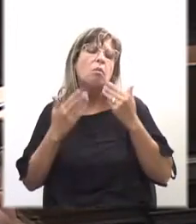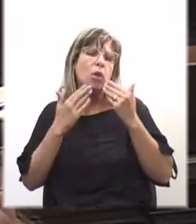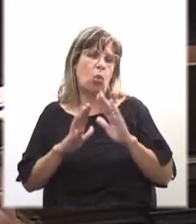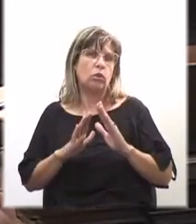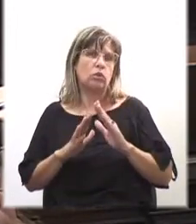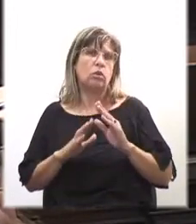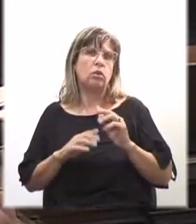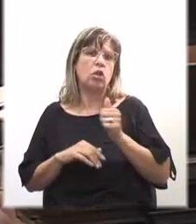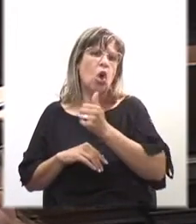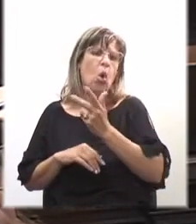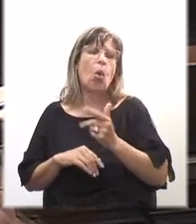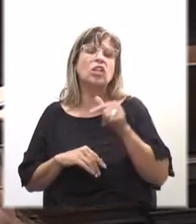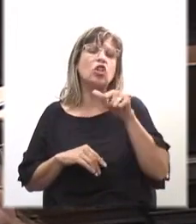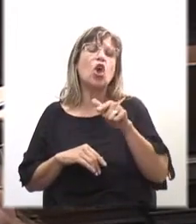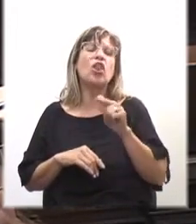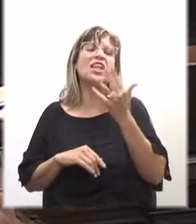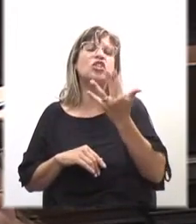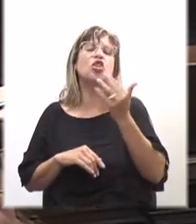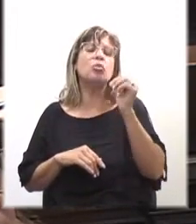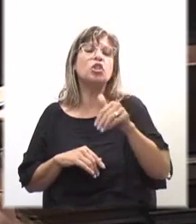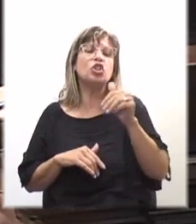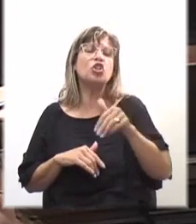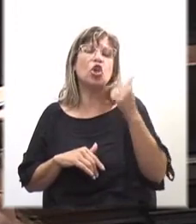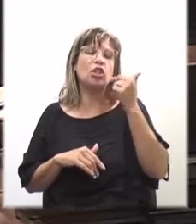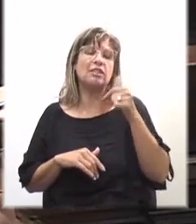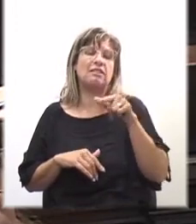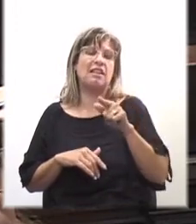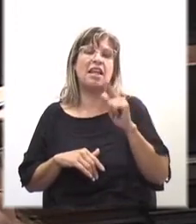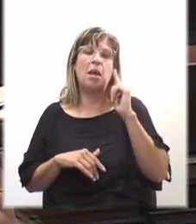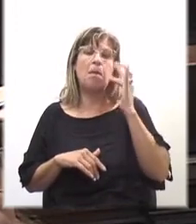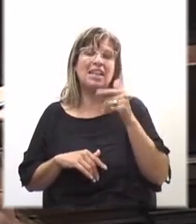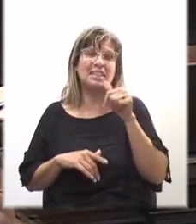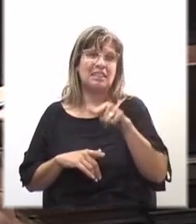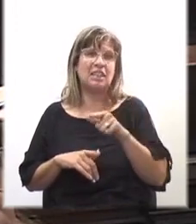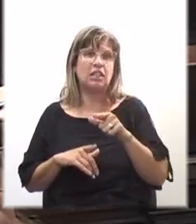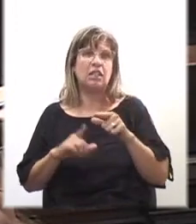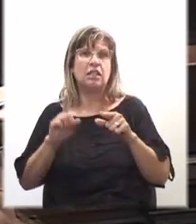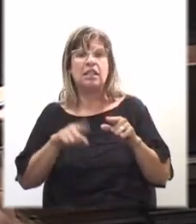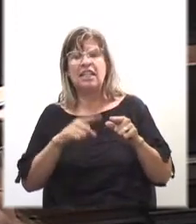5 millones de palestinos, seres humanos, y de los millones